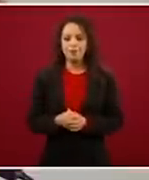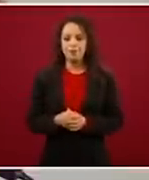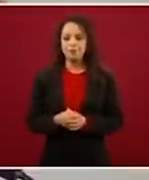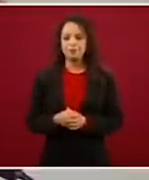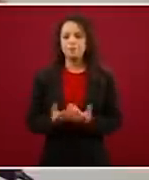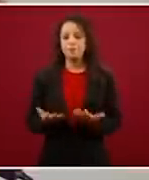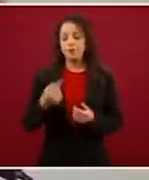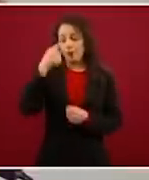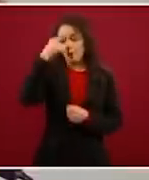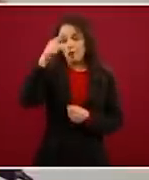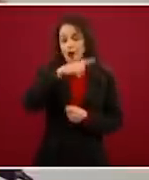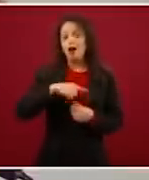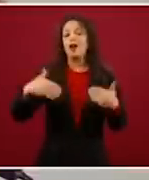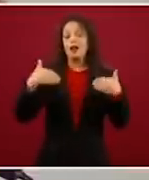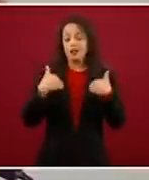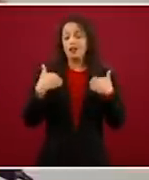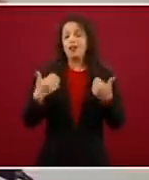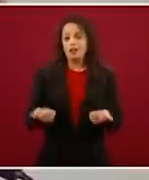entendernos,